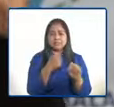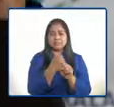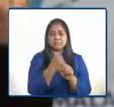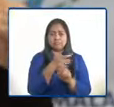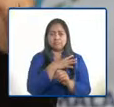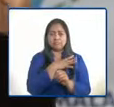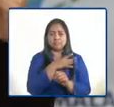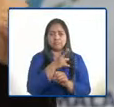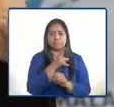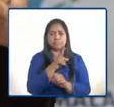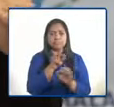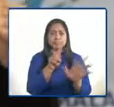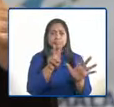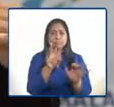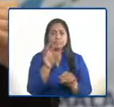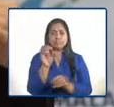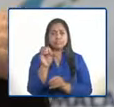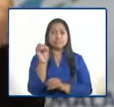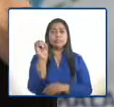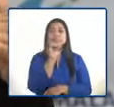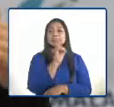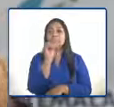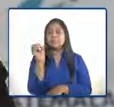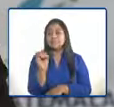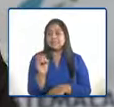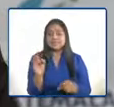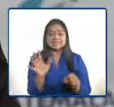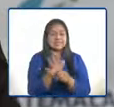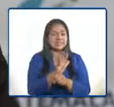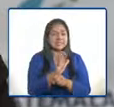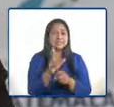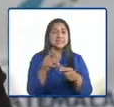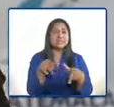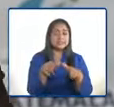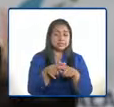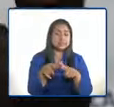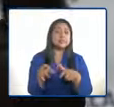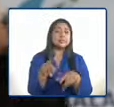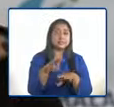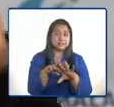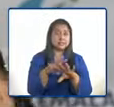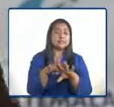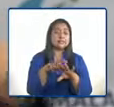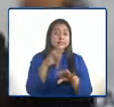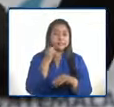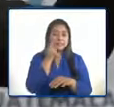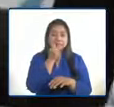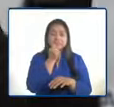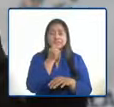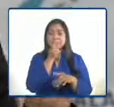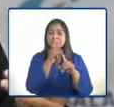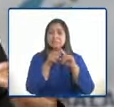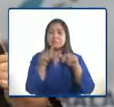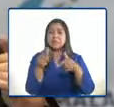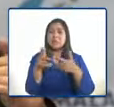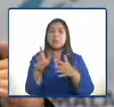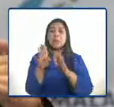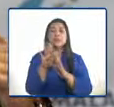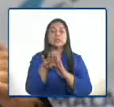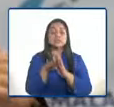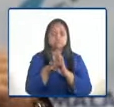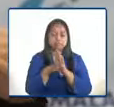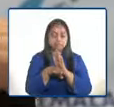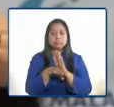teníamos 170% de hacinamiento en los centros de privación de libertad, y al día de hoy hemos logrado reducir ese